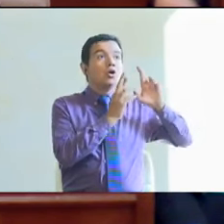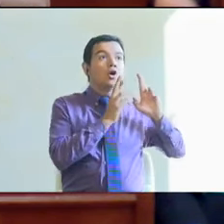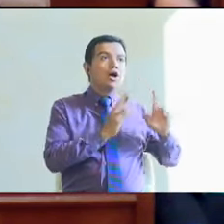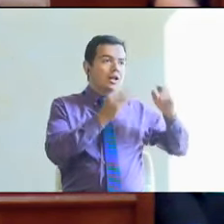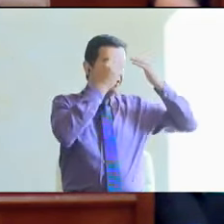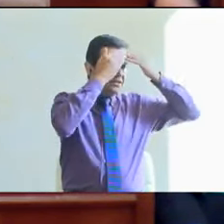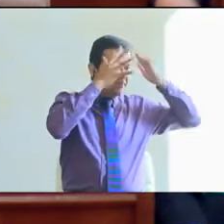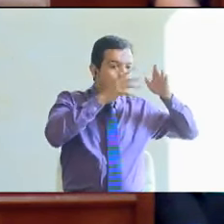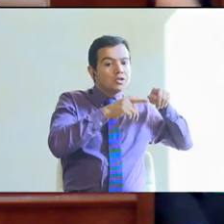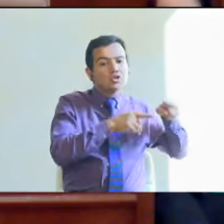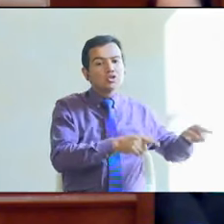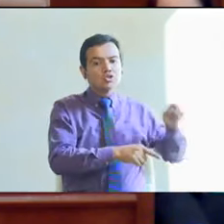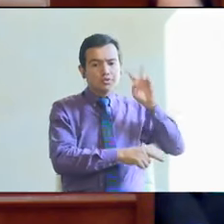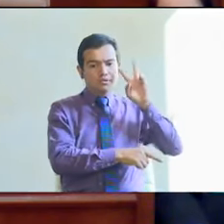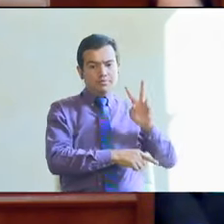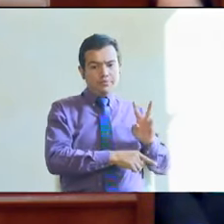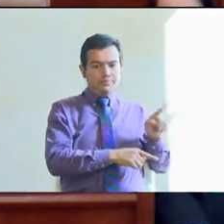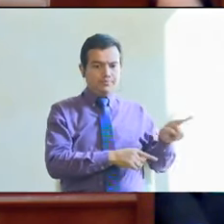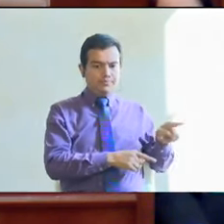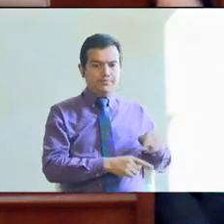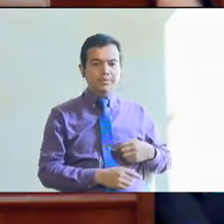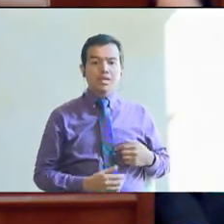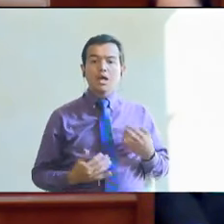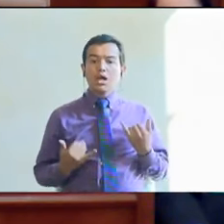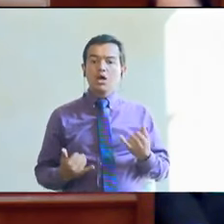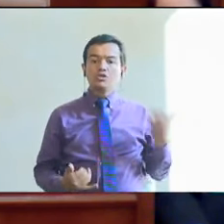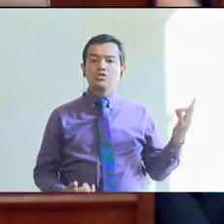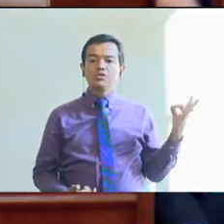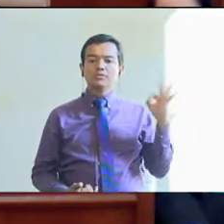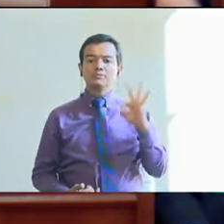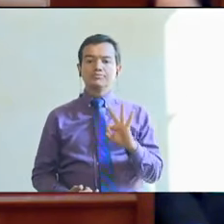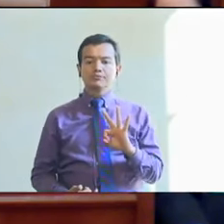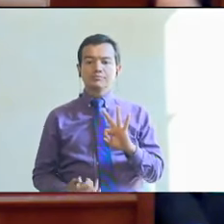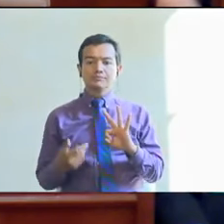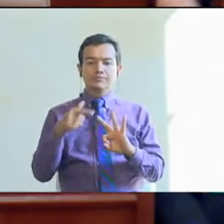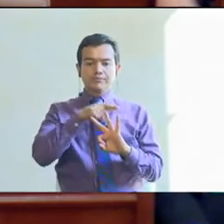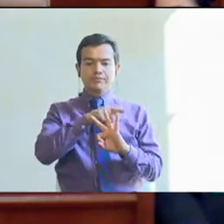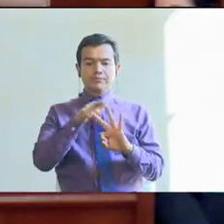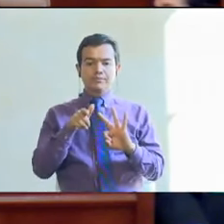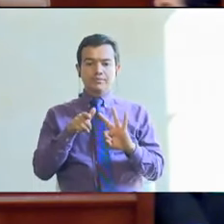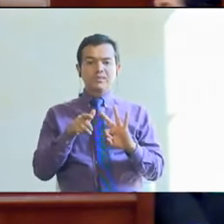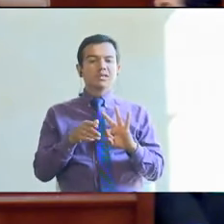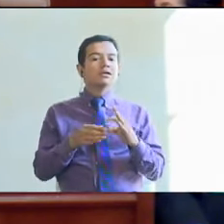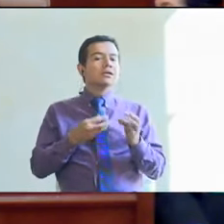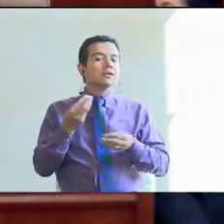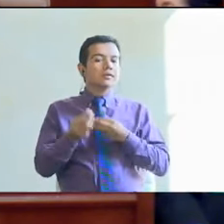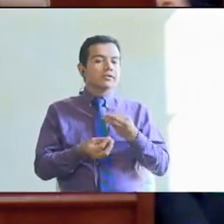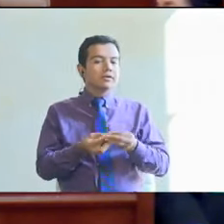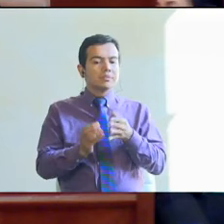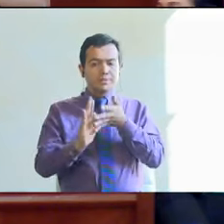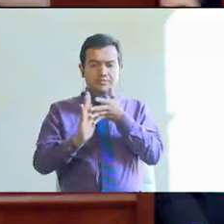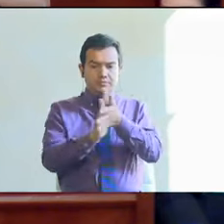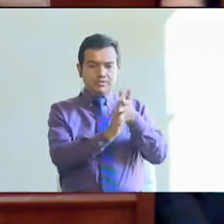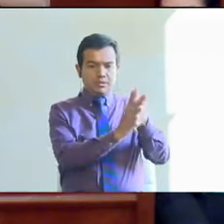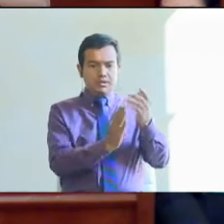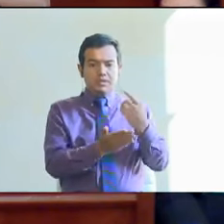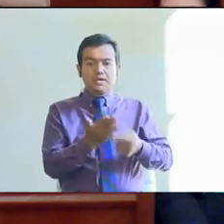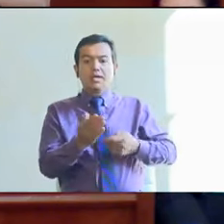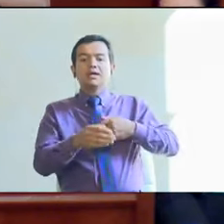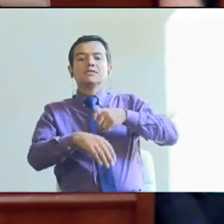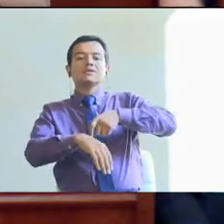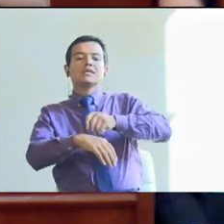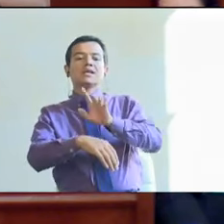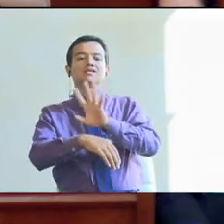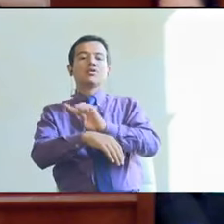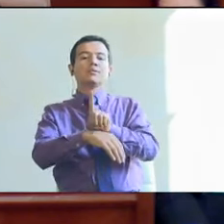Venezuela aquí se encuentran tres personas cada una va a hacer uso de la palabra durante 5 minutos